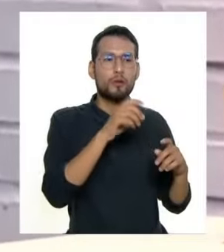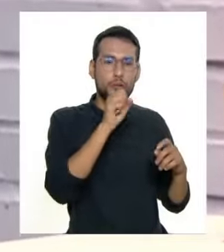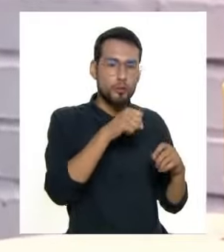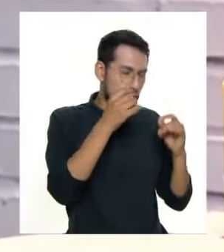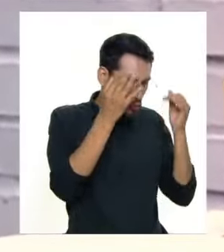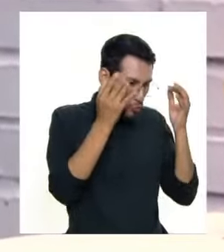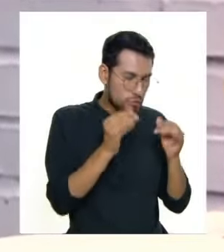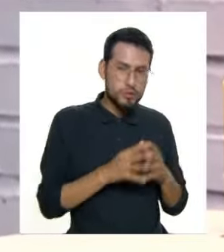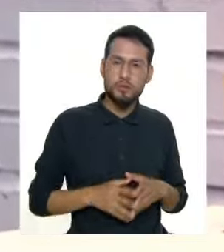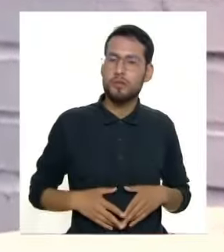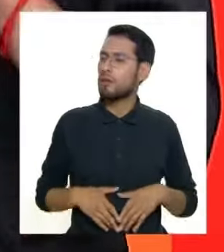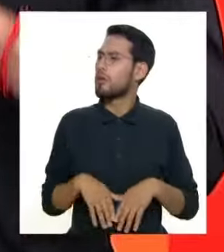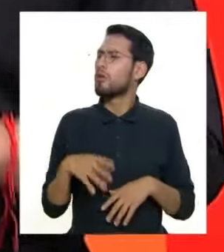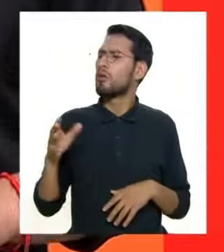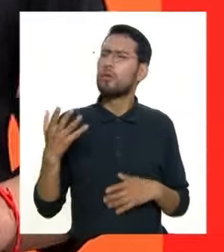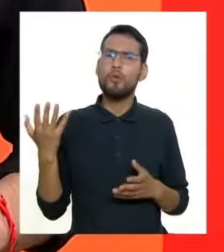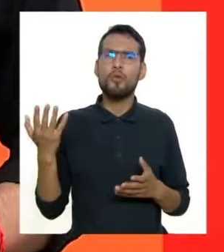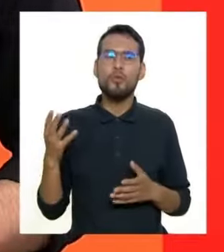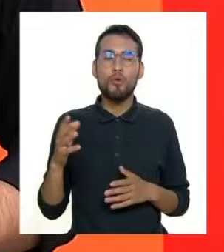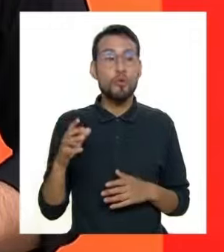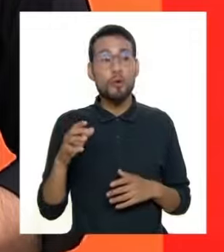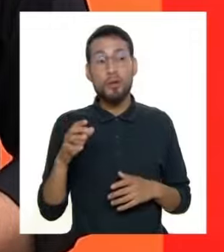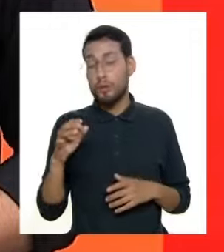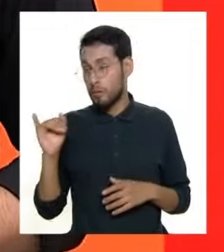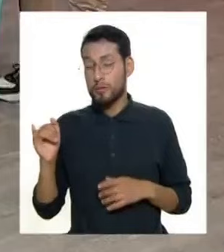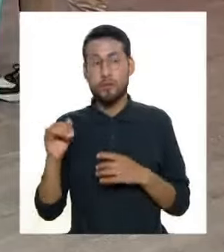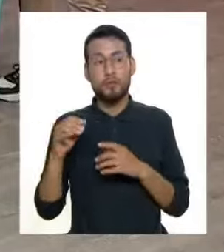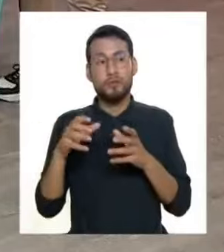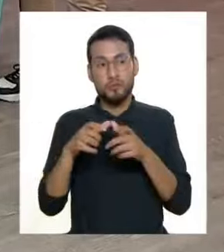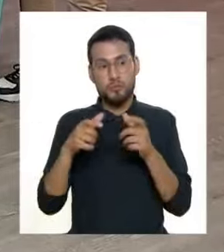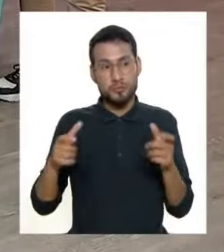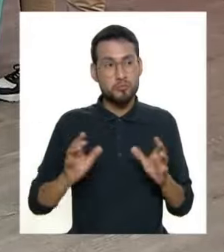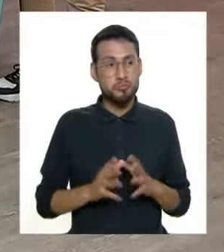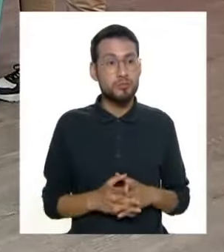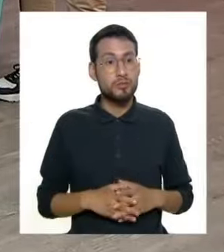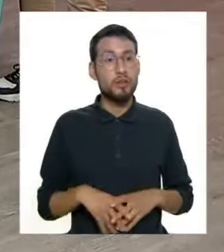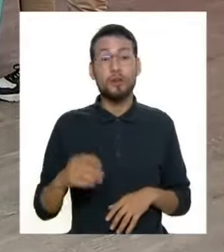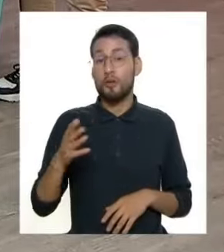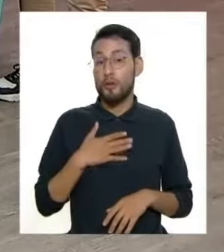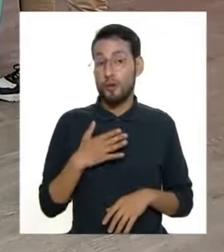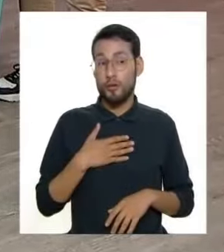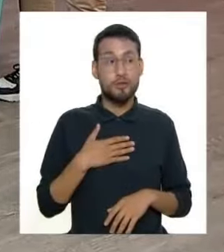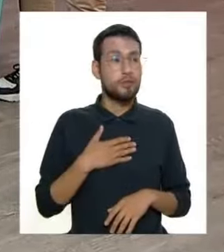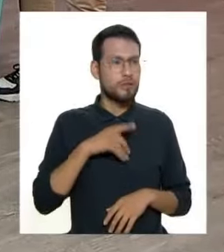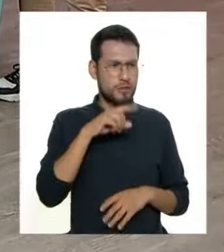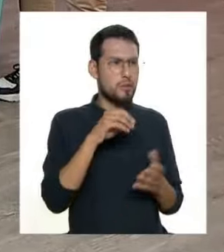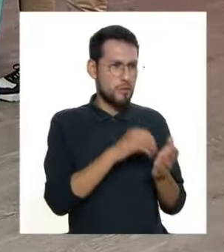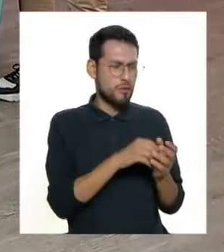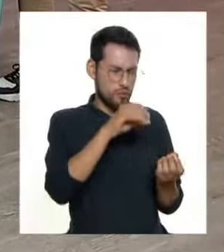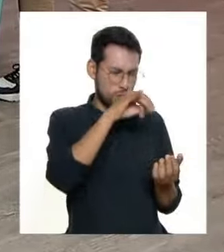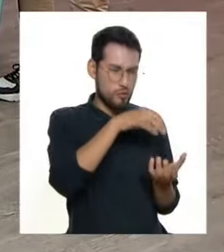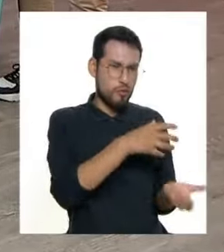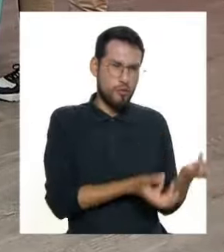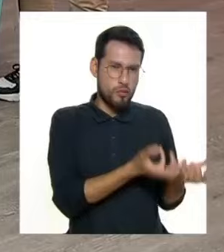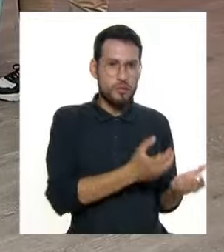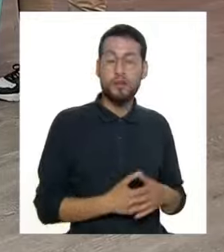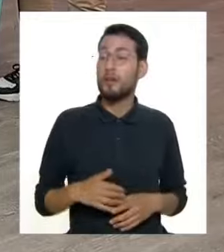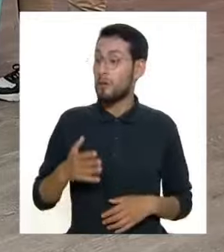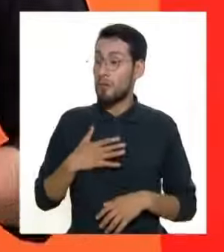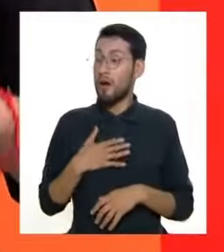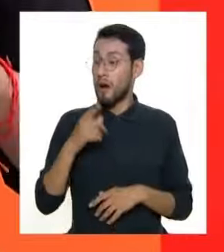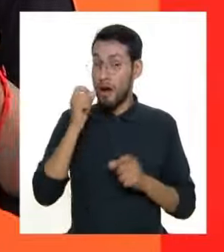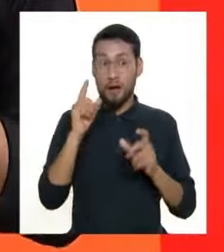sude. Escúchame, yo recién estoy atando. Ah, obvio, el asado de tiro así. Si es una yo recién estoy. Necesita bastantes horas de cocción. Recién estoy